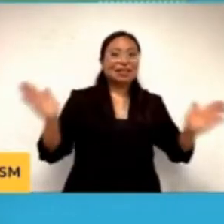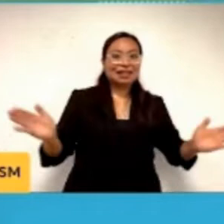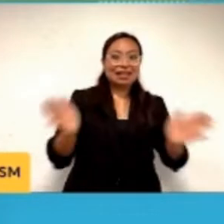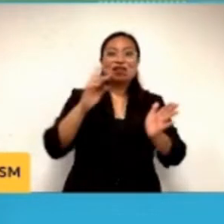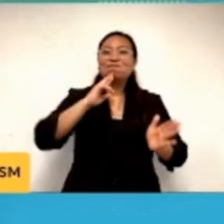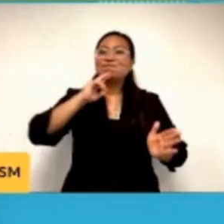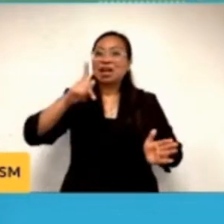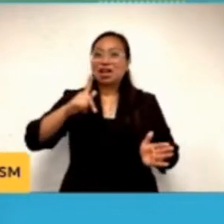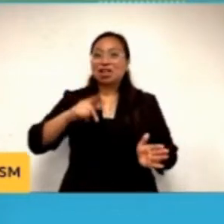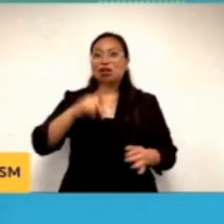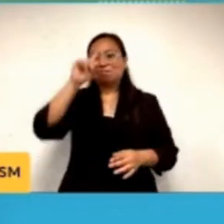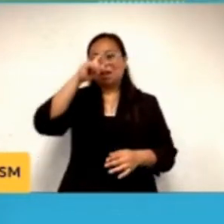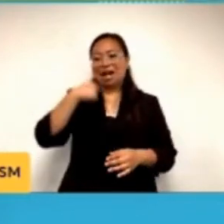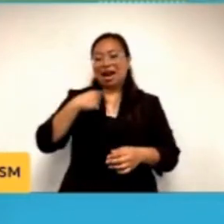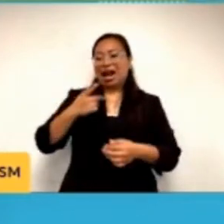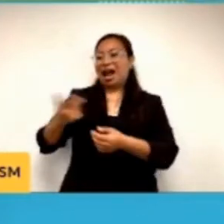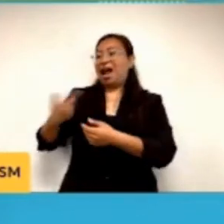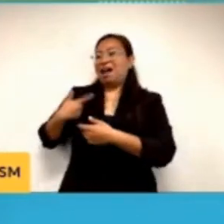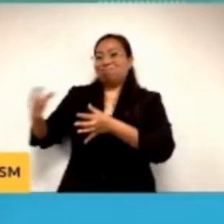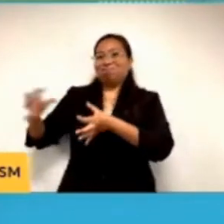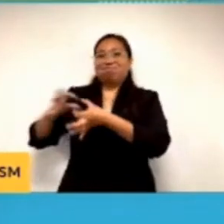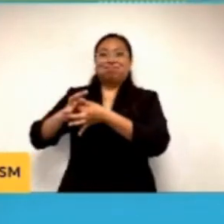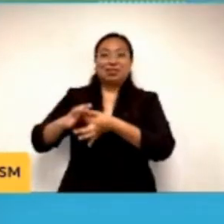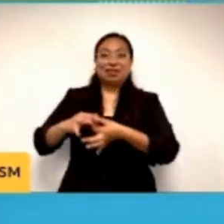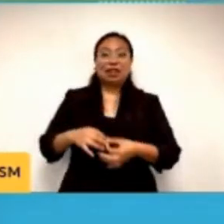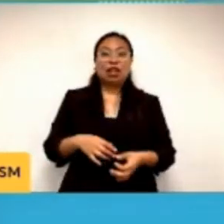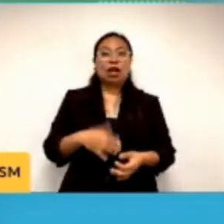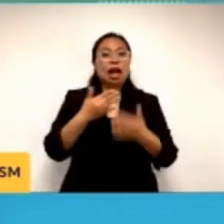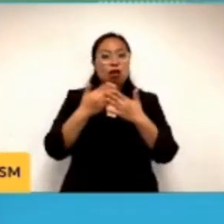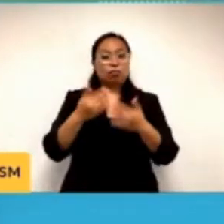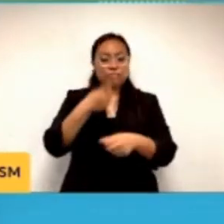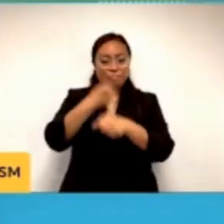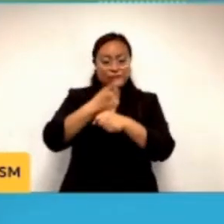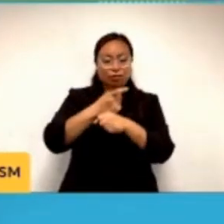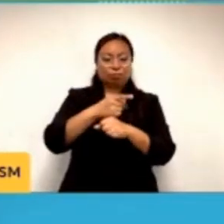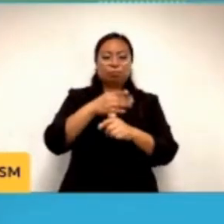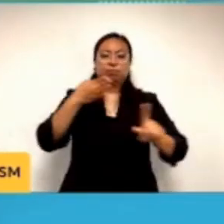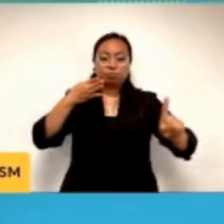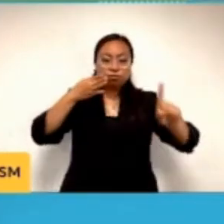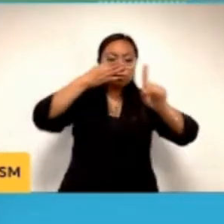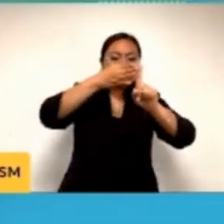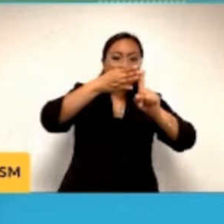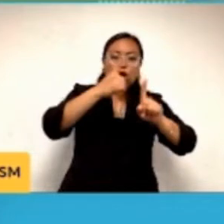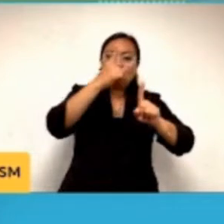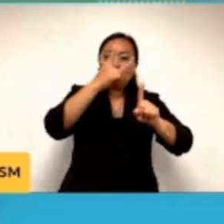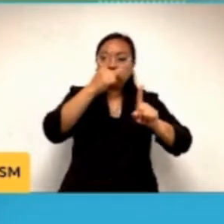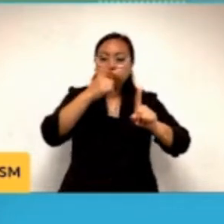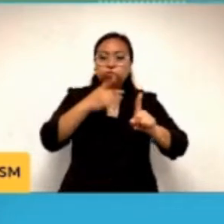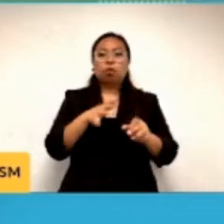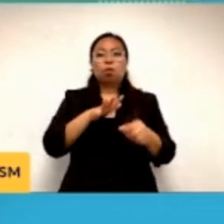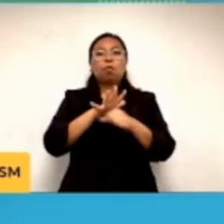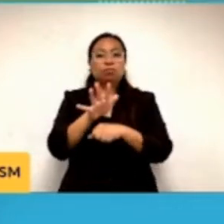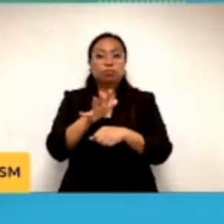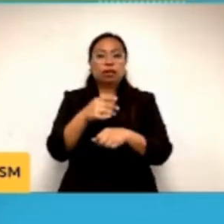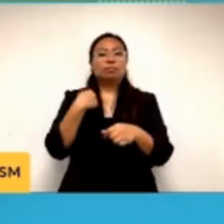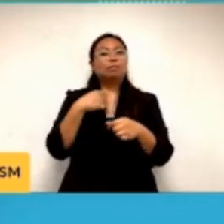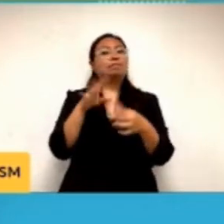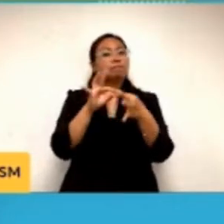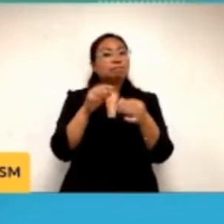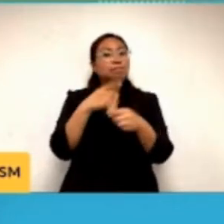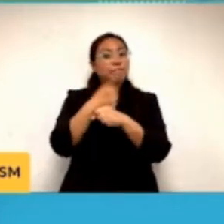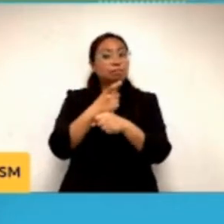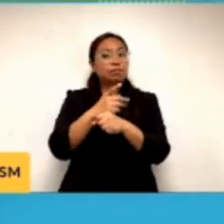primera, enfocarte en un propósito. Aquí quiero hablar de networking. La diferencia entre